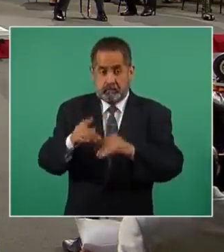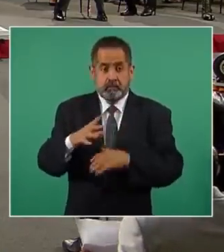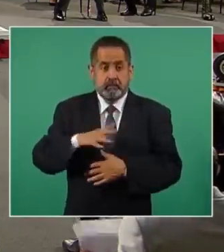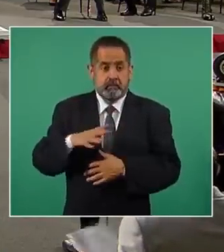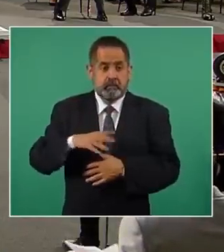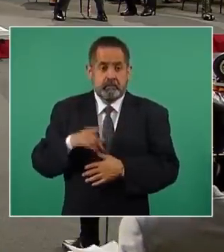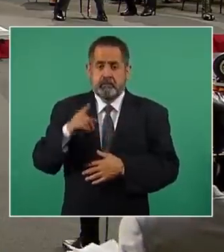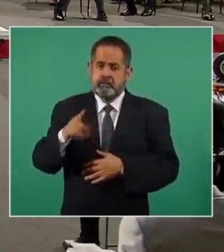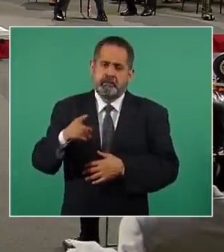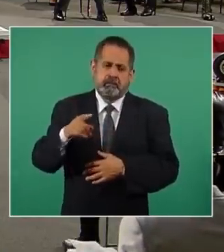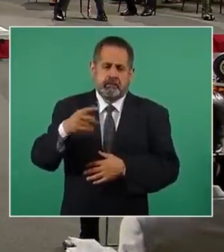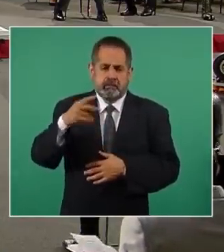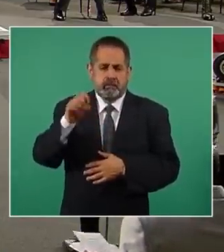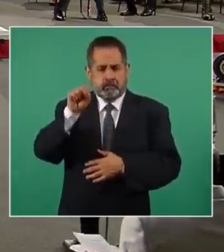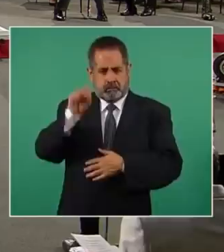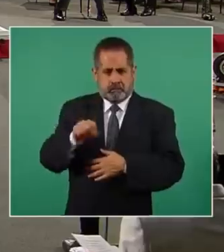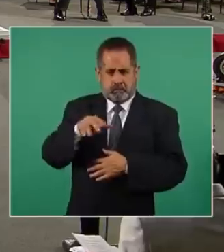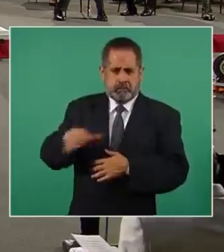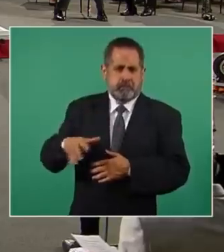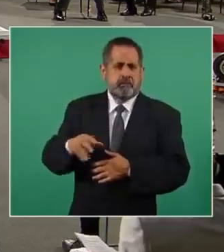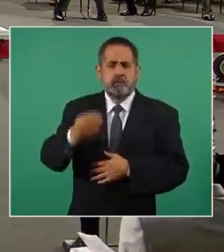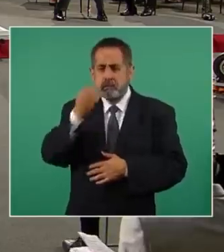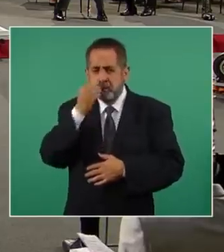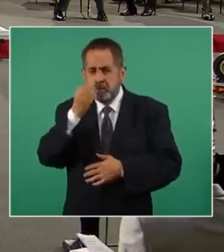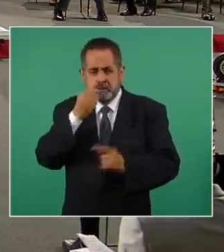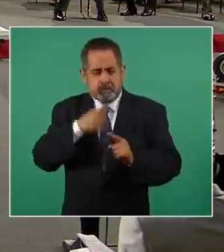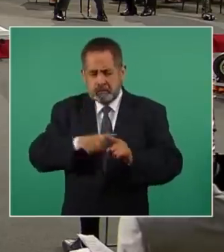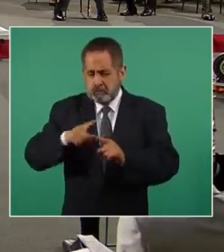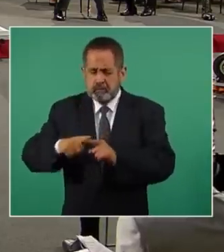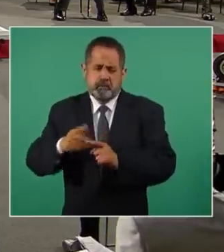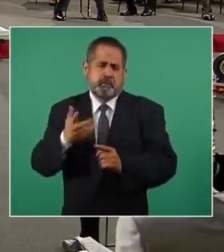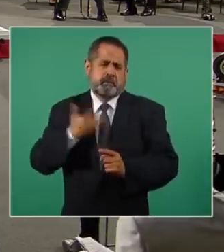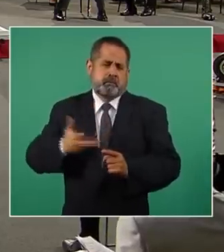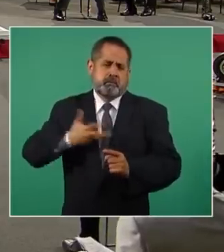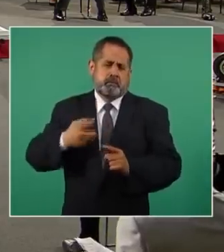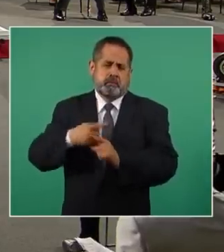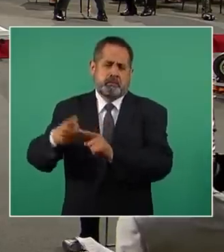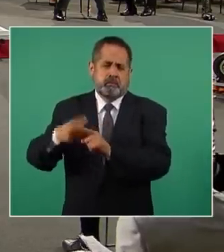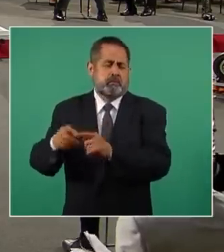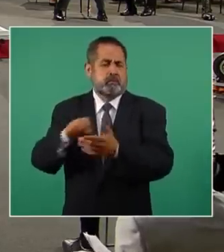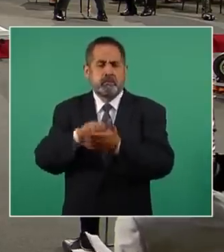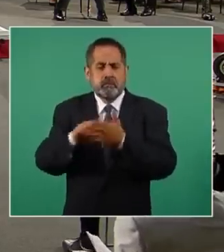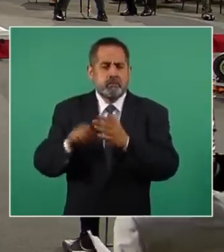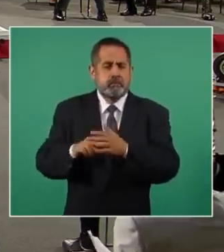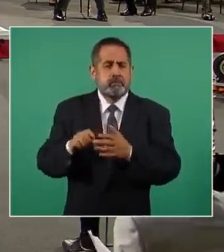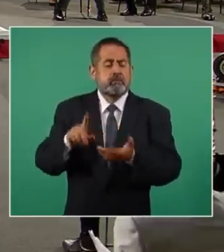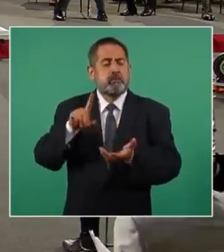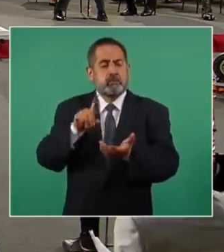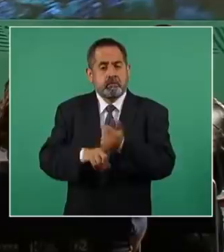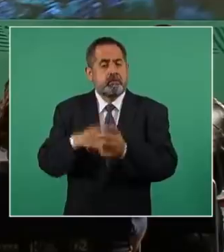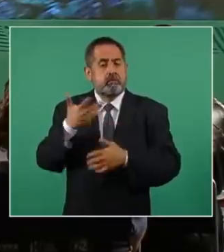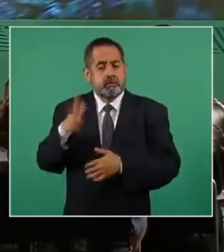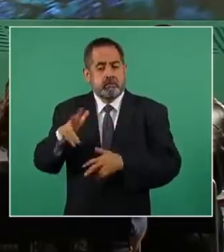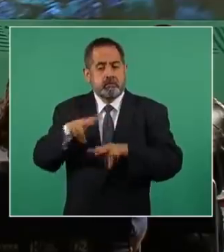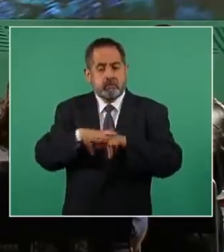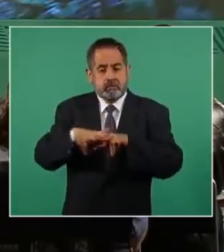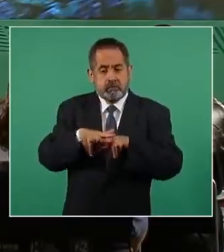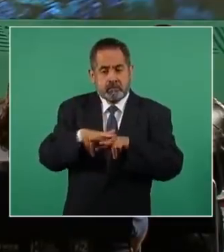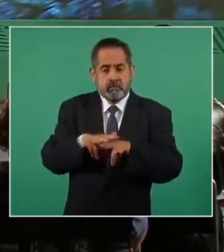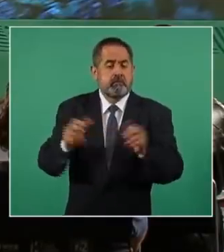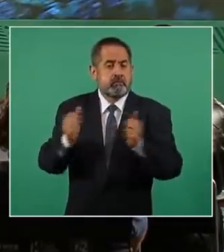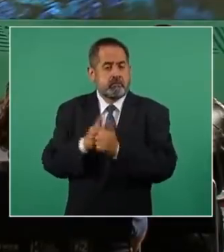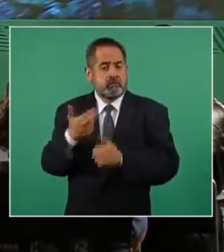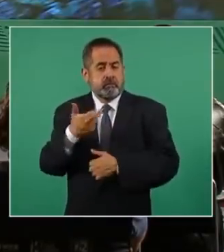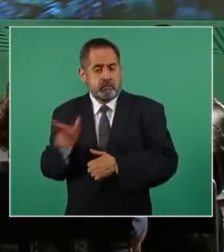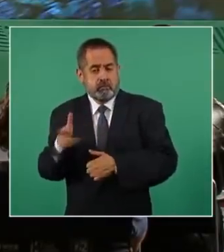gran riqueza gastronómica en el sureste. Imagínense que lo que pueden ser, este, trenes restaurantes, que es lo que se está pidiendo,